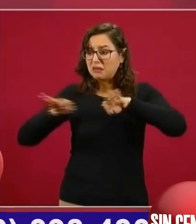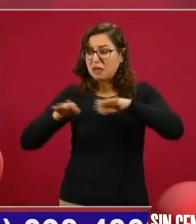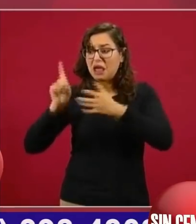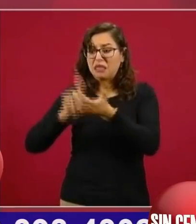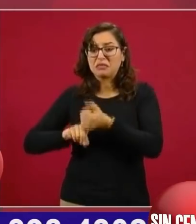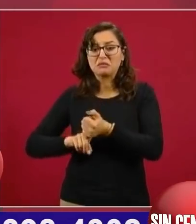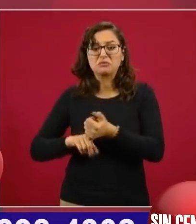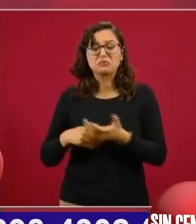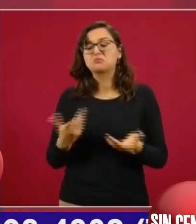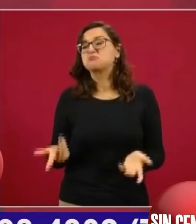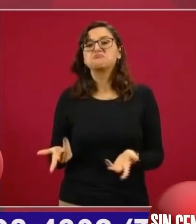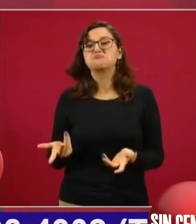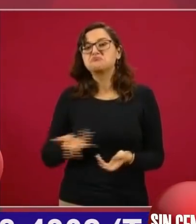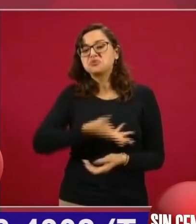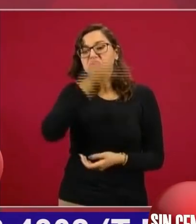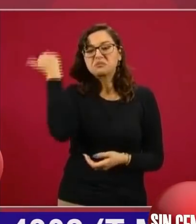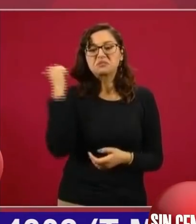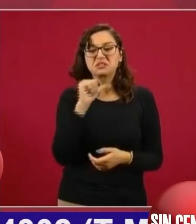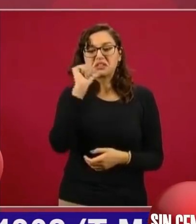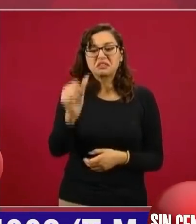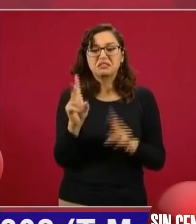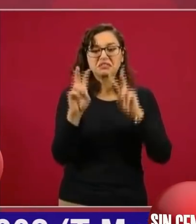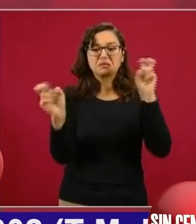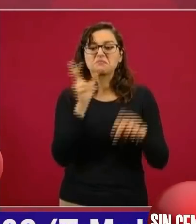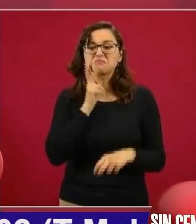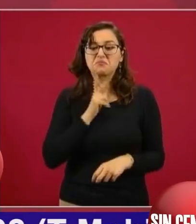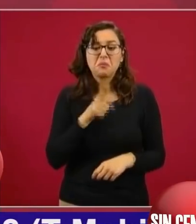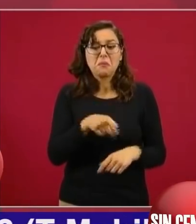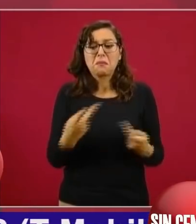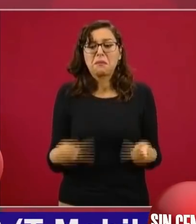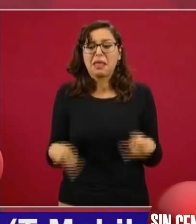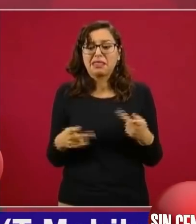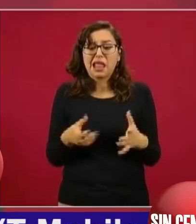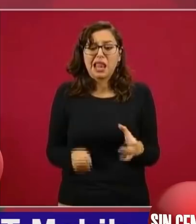que vendían leche o pan